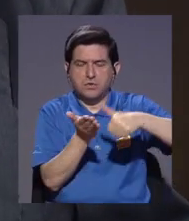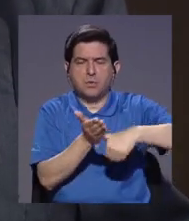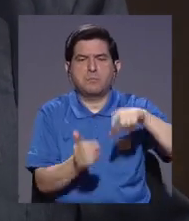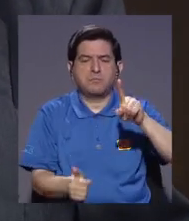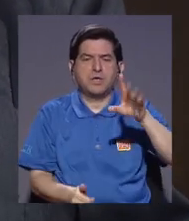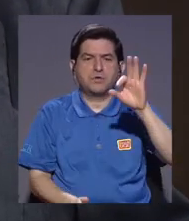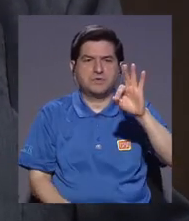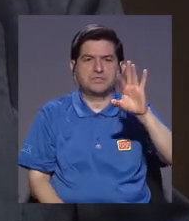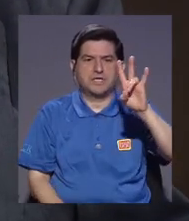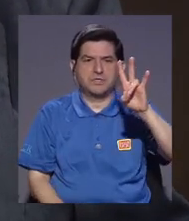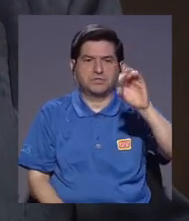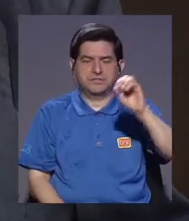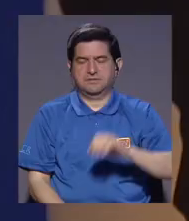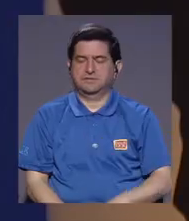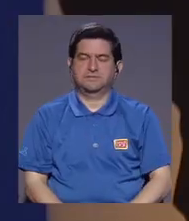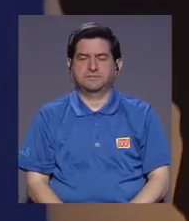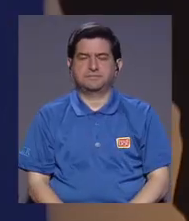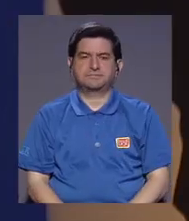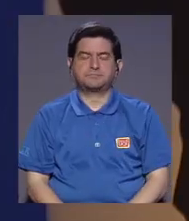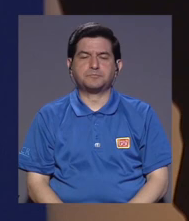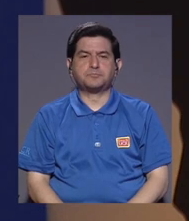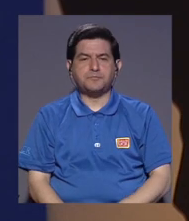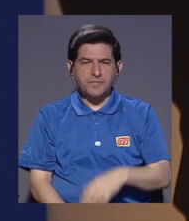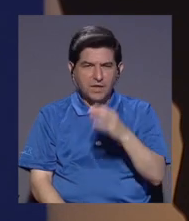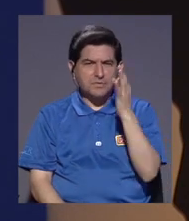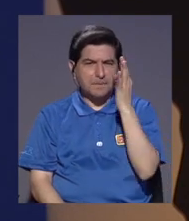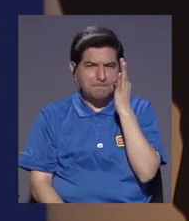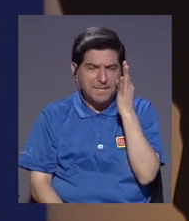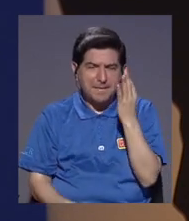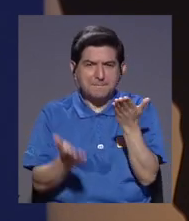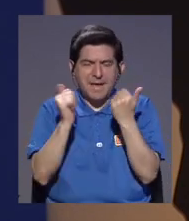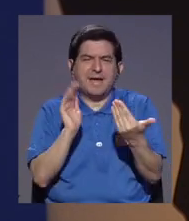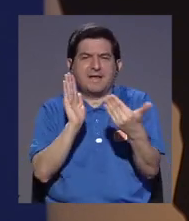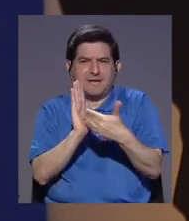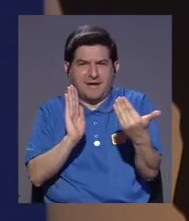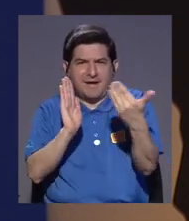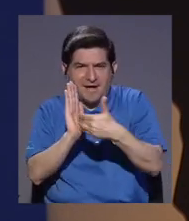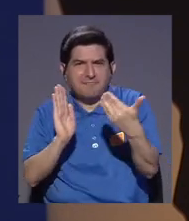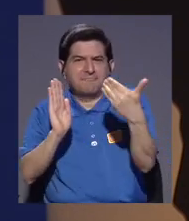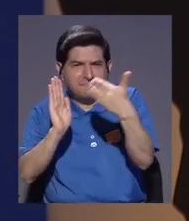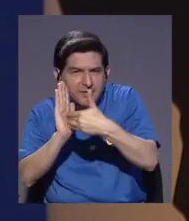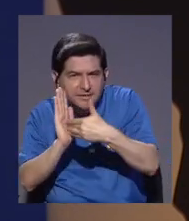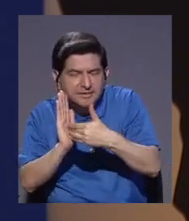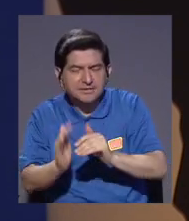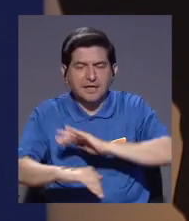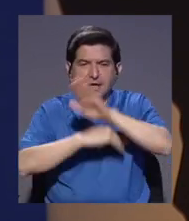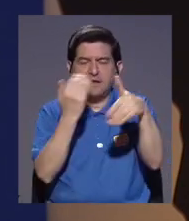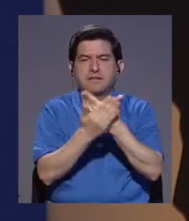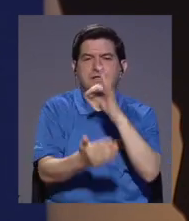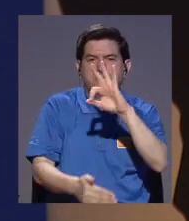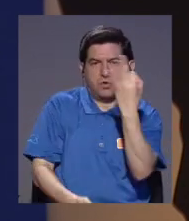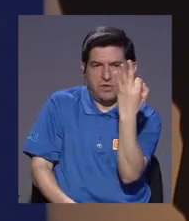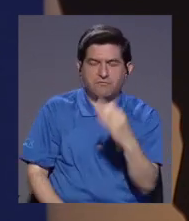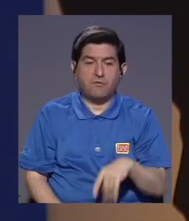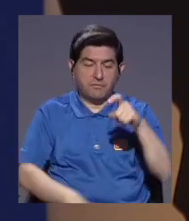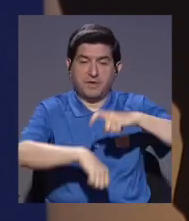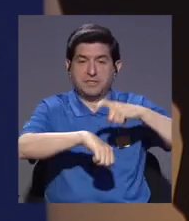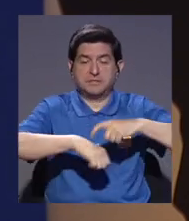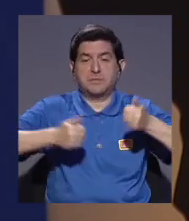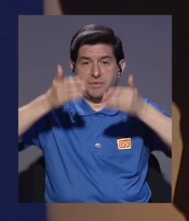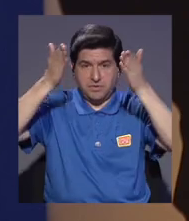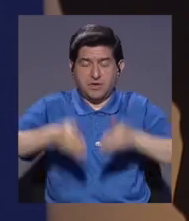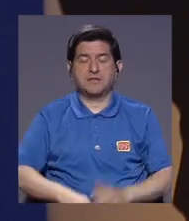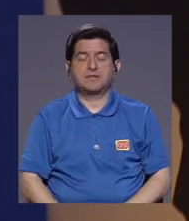las elecciones de 1970 o sea don pepe quería por todo lado al